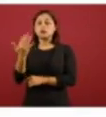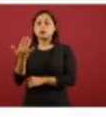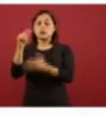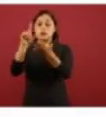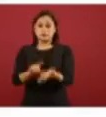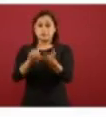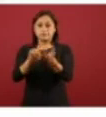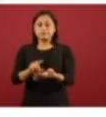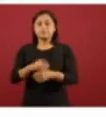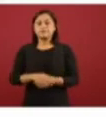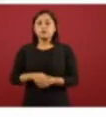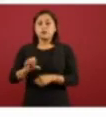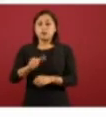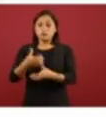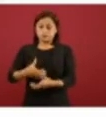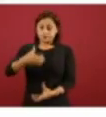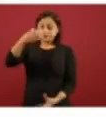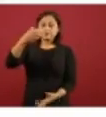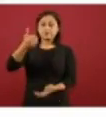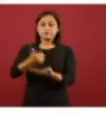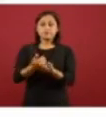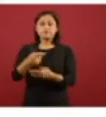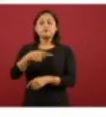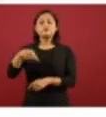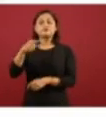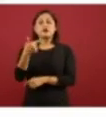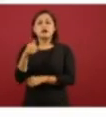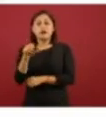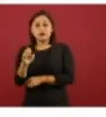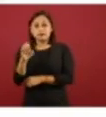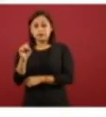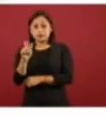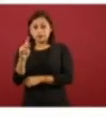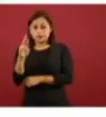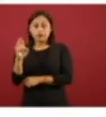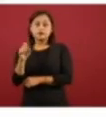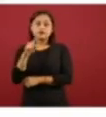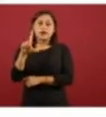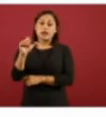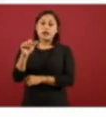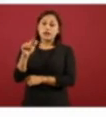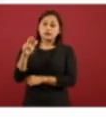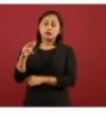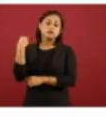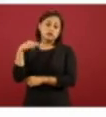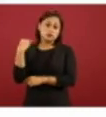litro. En cilindros, Gas Express Nieto tiene el precio más alto en Lázaro Cárdenas, Michoacán,